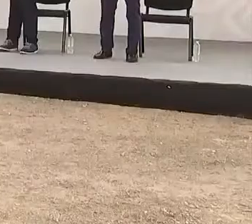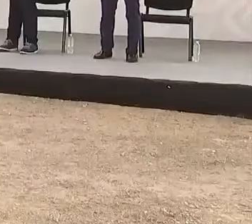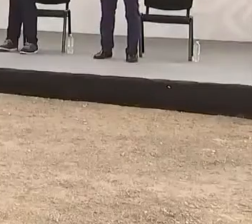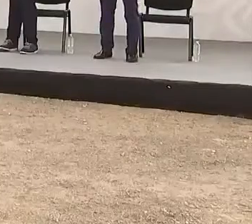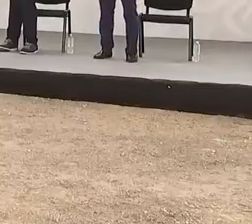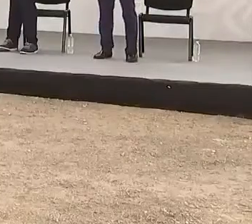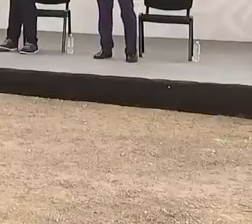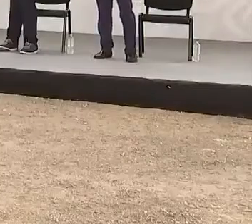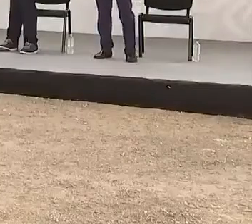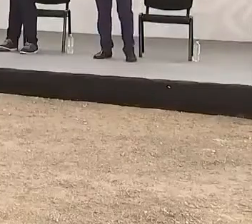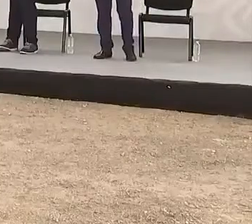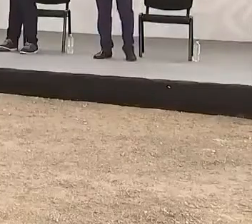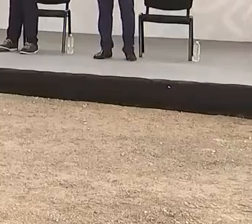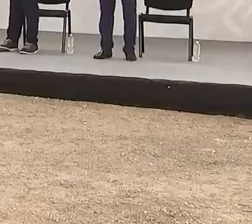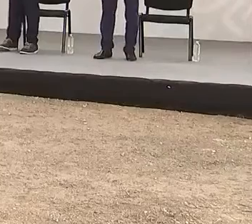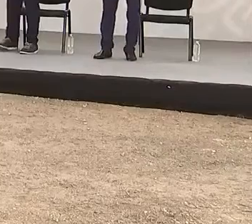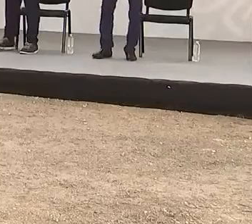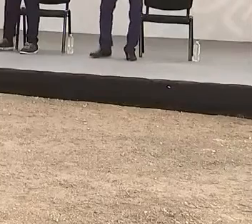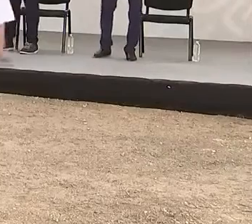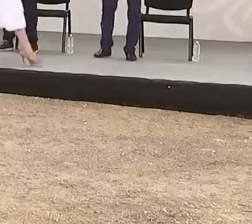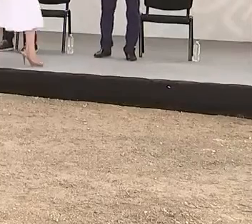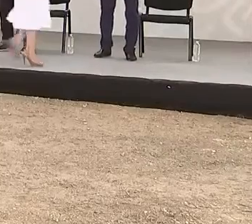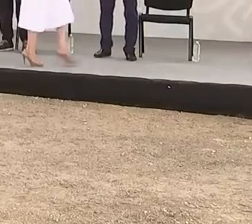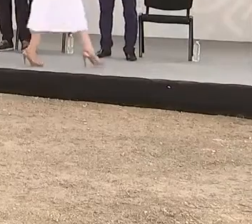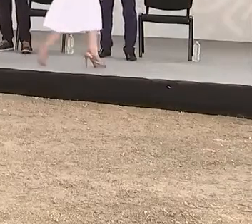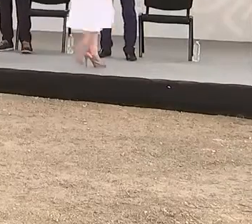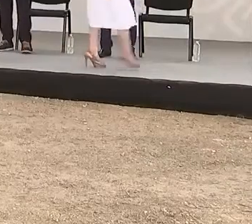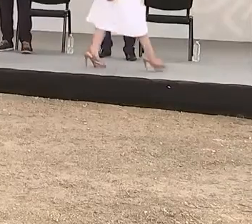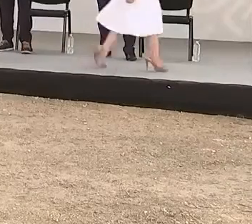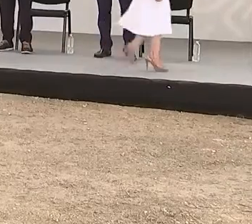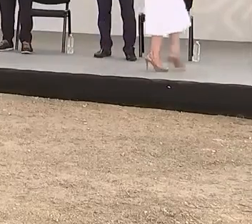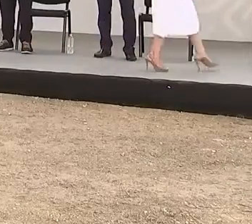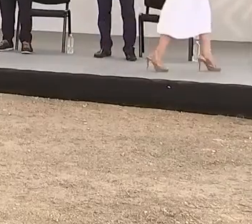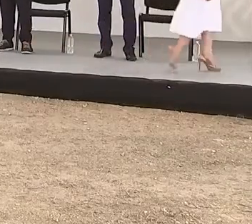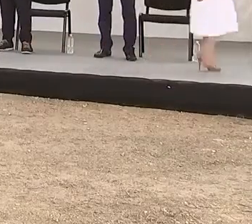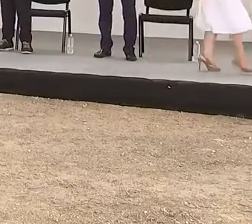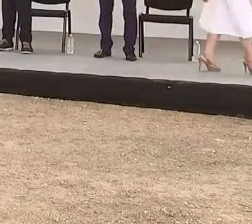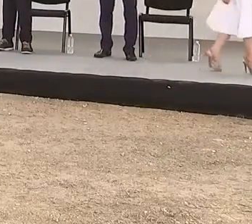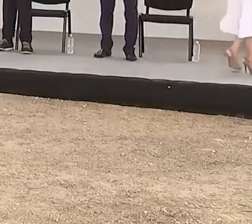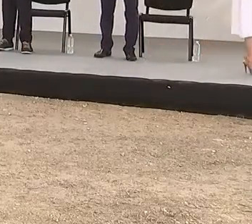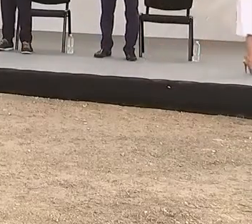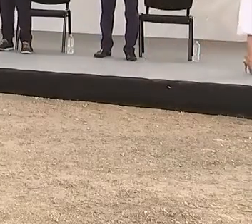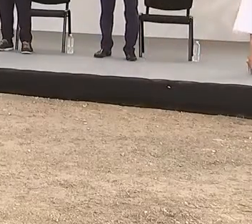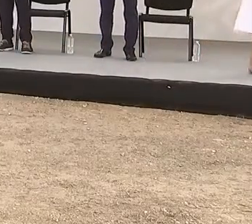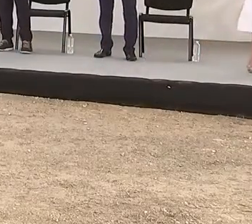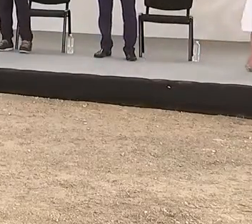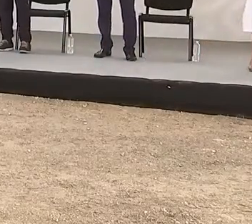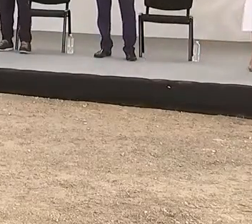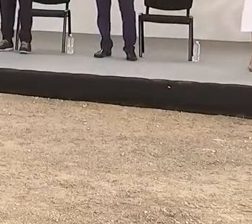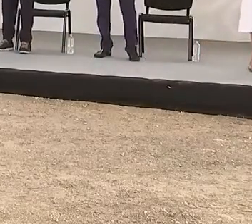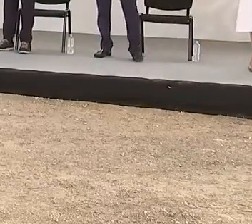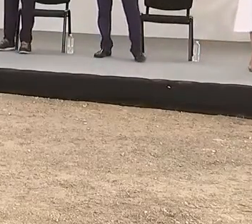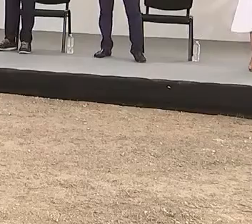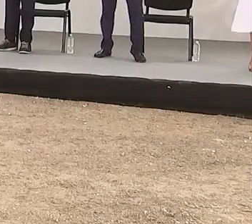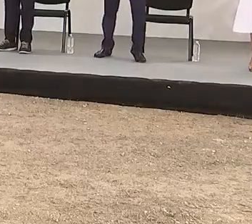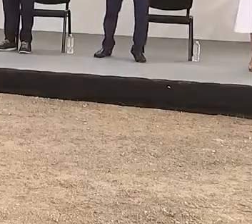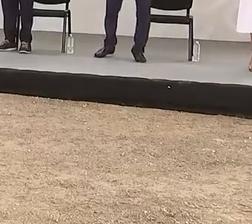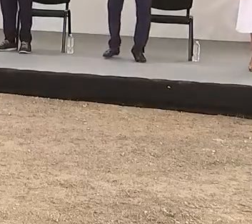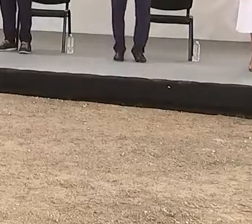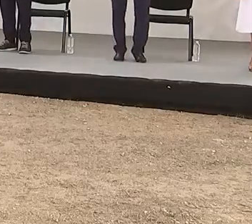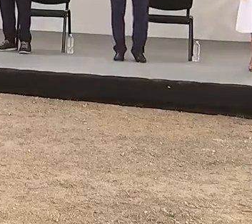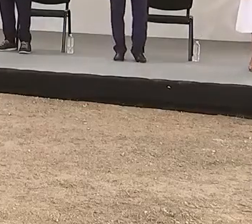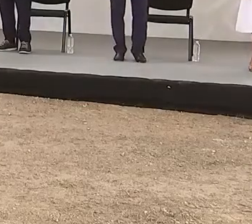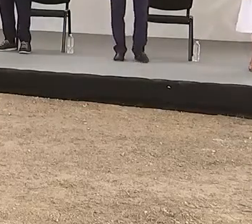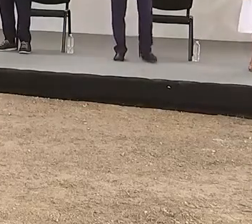Asimismo, damos la bienvenida a los representantes de los medios de comunicación y a quienes nos siguen a través de las redes sociales en todo el mundo. Todas y